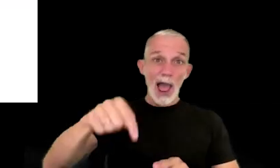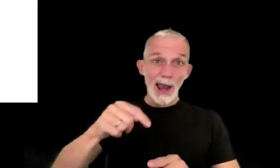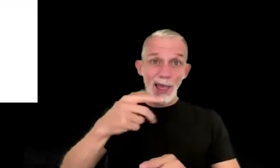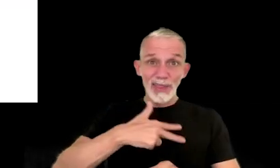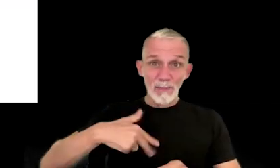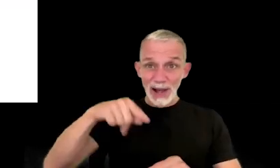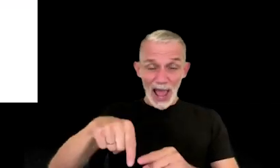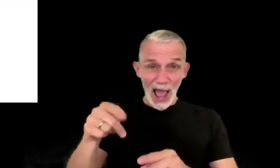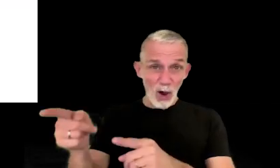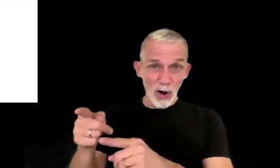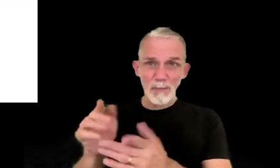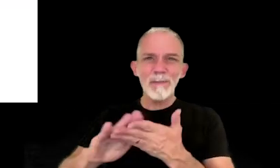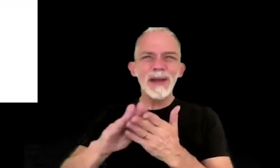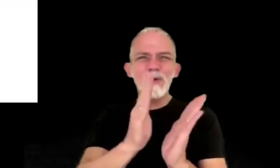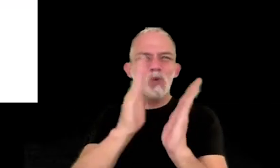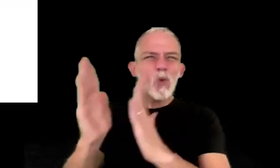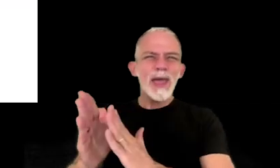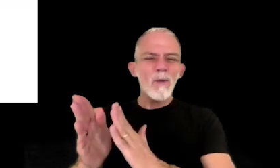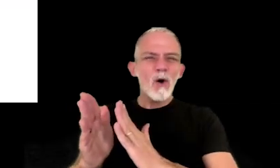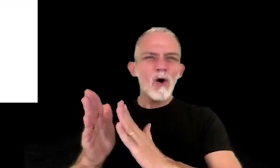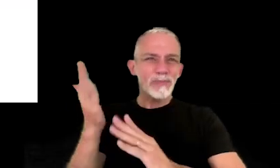análisis que se realiza acá, ¿no?